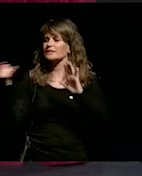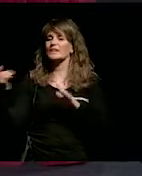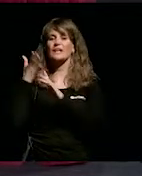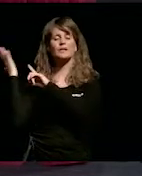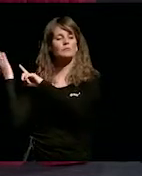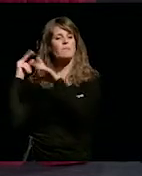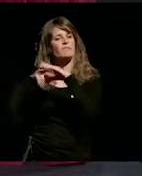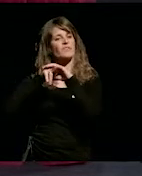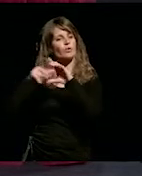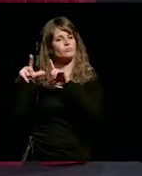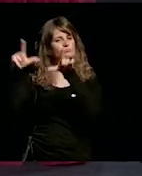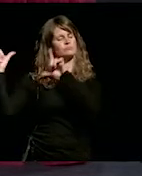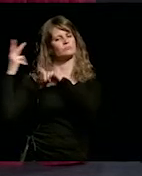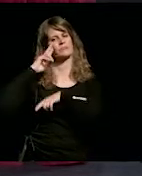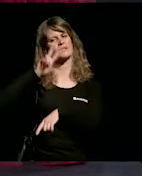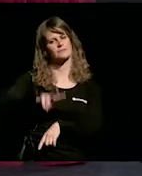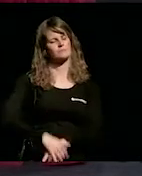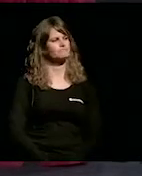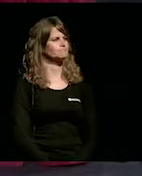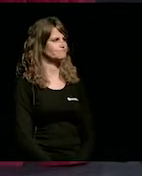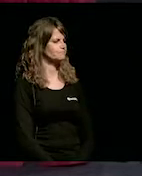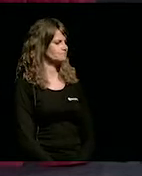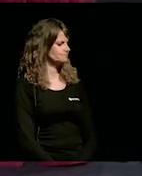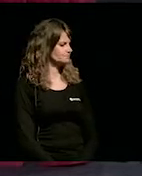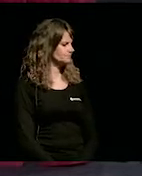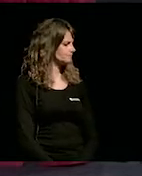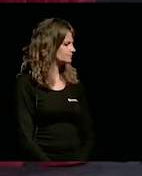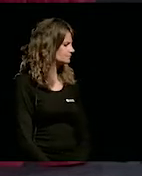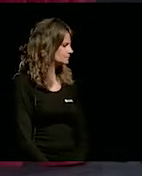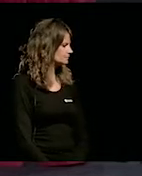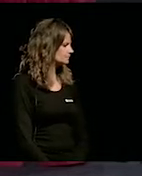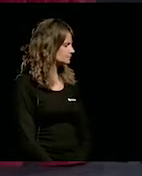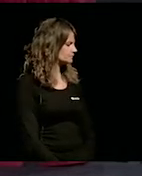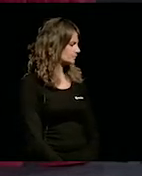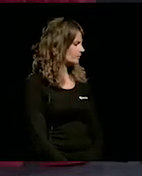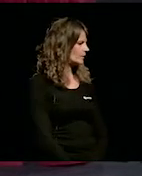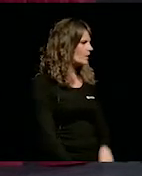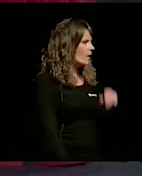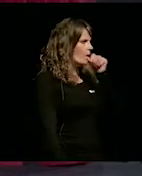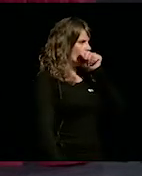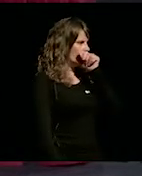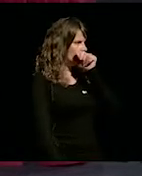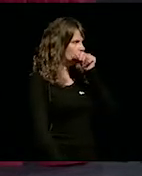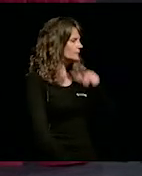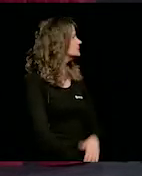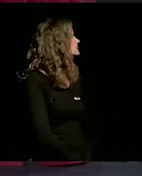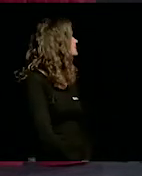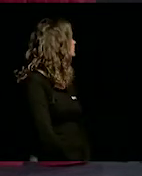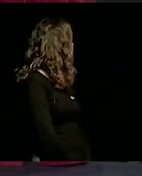Aquí os mostramos un vídeo. Ah.